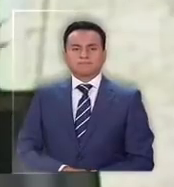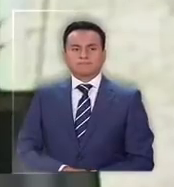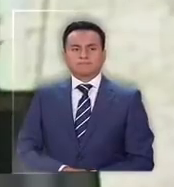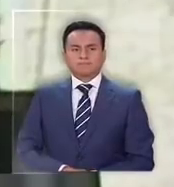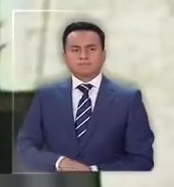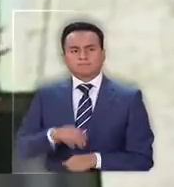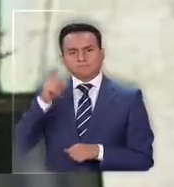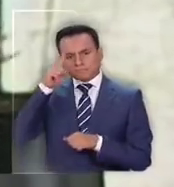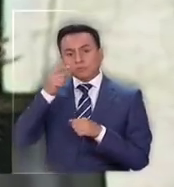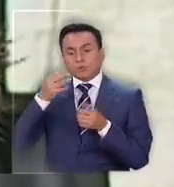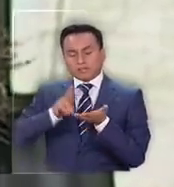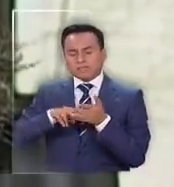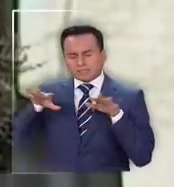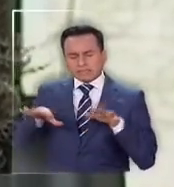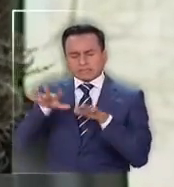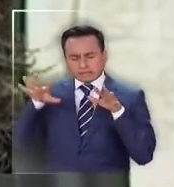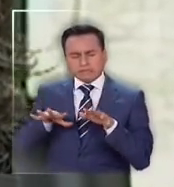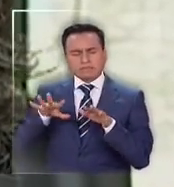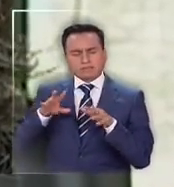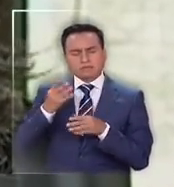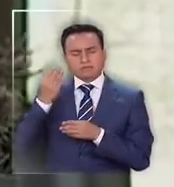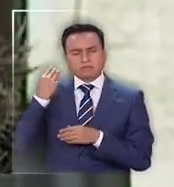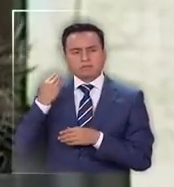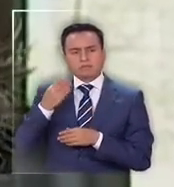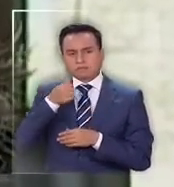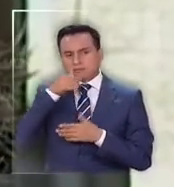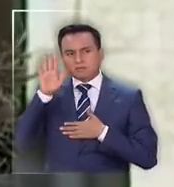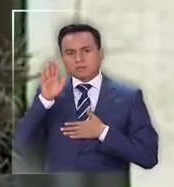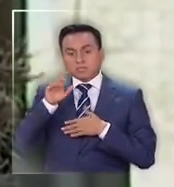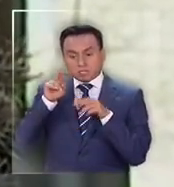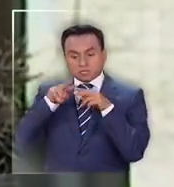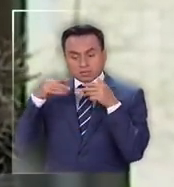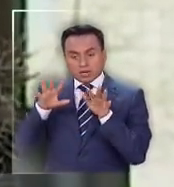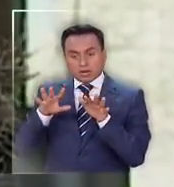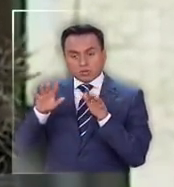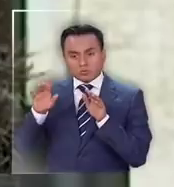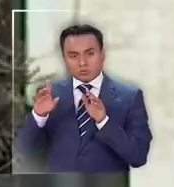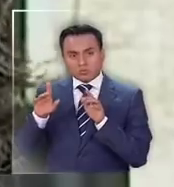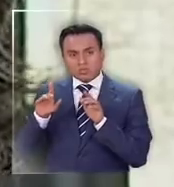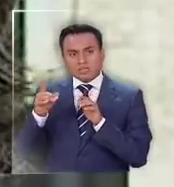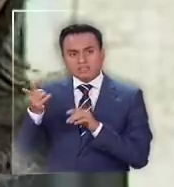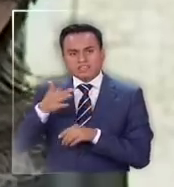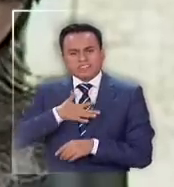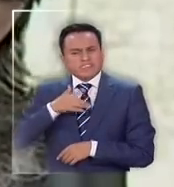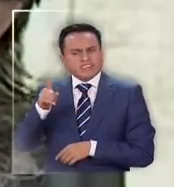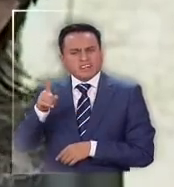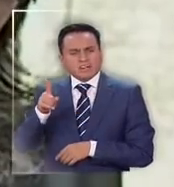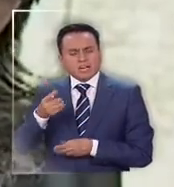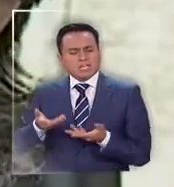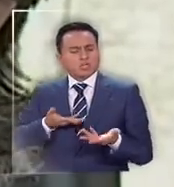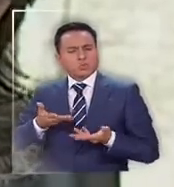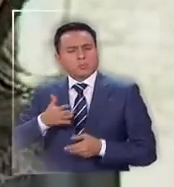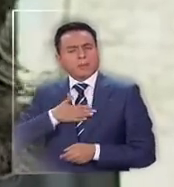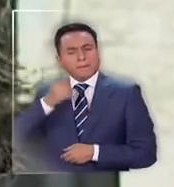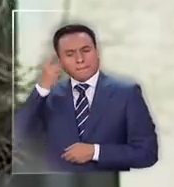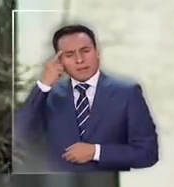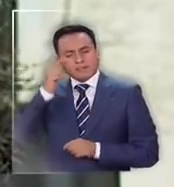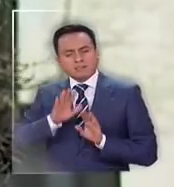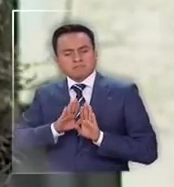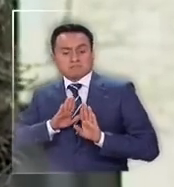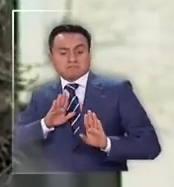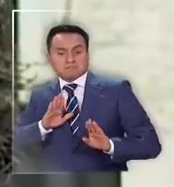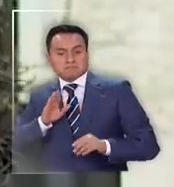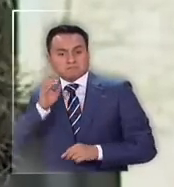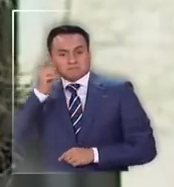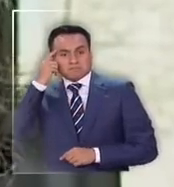Te juro que lo intenté. Y cuando eso ocurría, él sentía como que había una actitud mía de